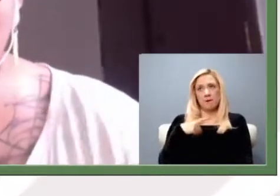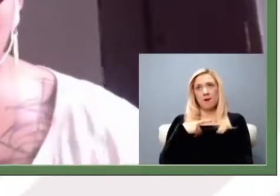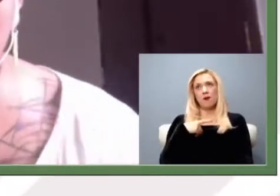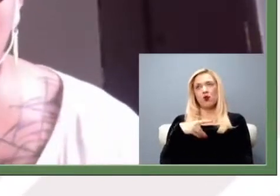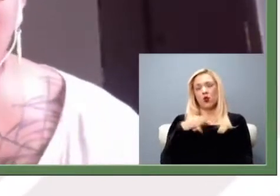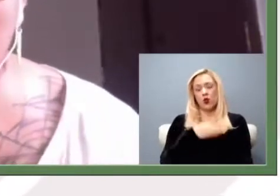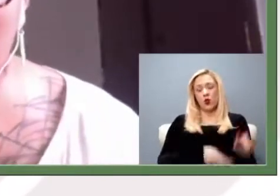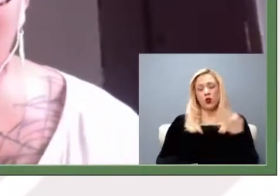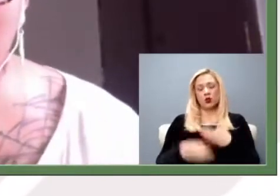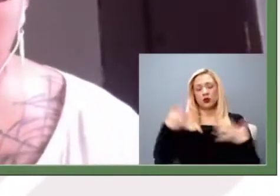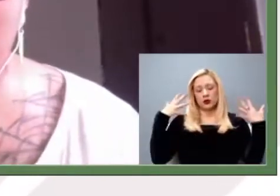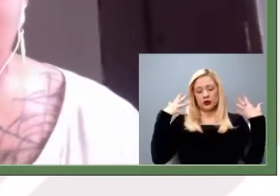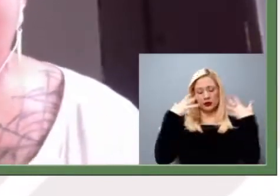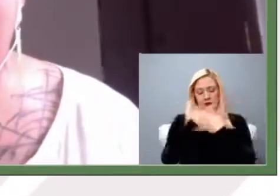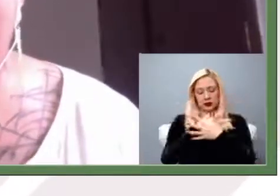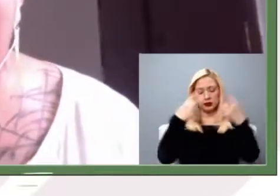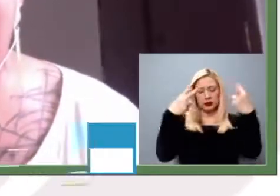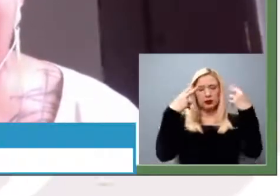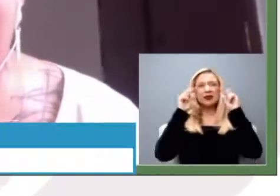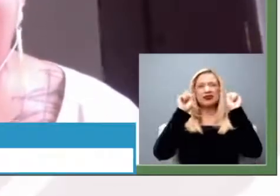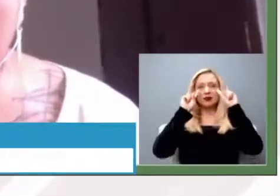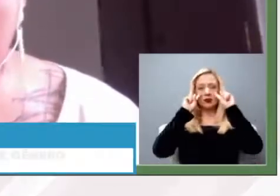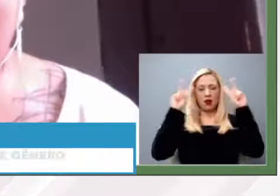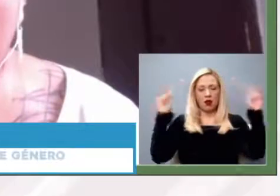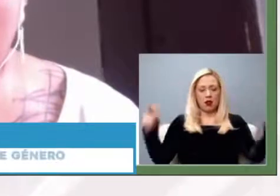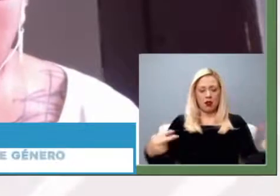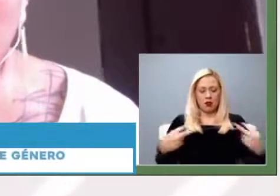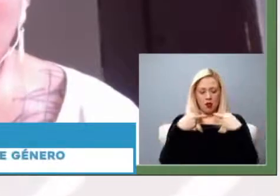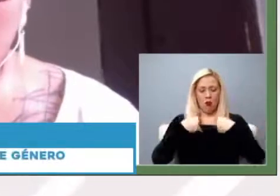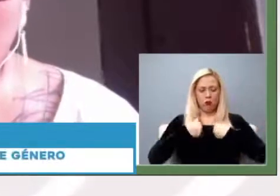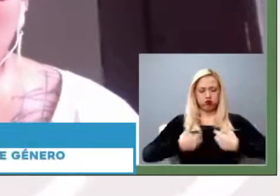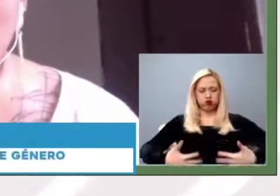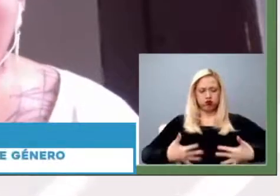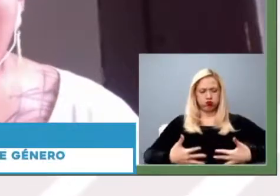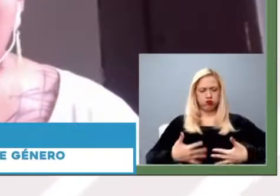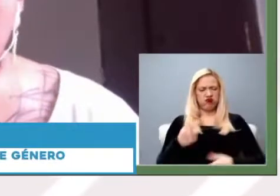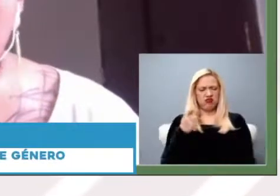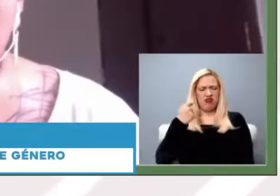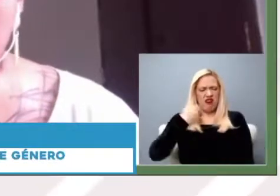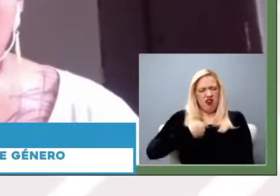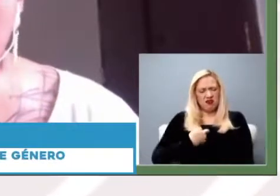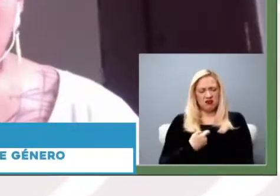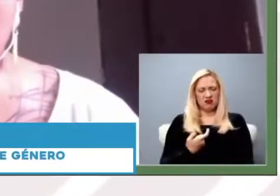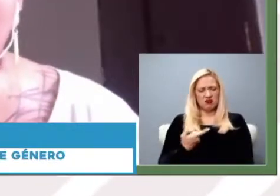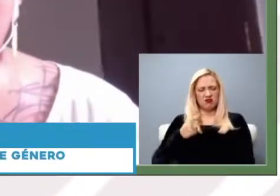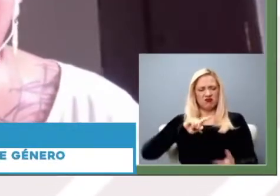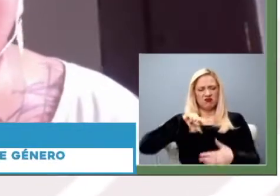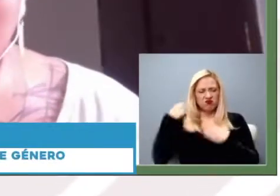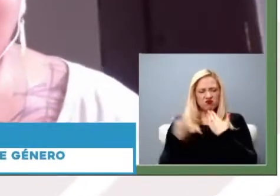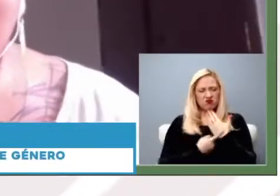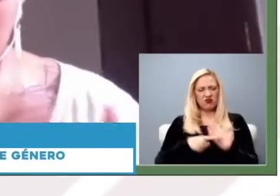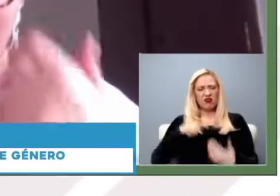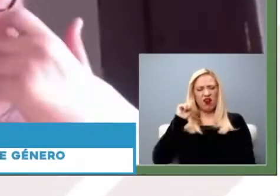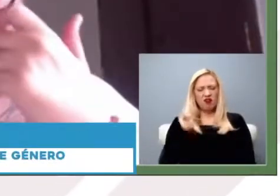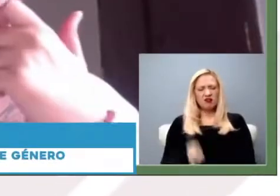ubicamos las personas gordas, ¿no? Y esto tiene que ver justo con que hemos sido concebidas, ¿no? Que al final de cuentas ese